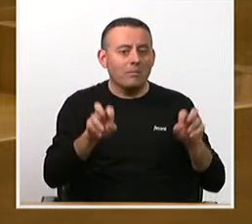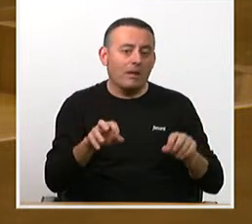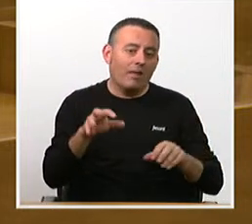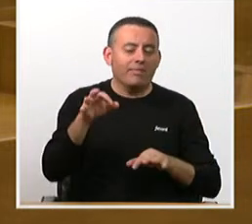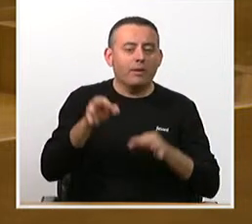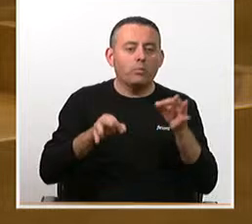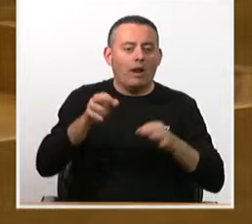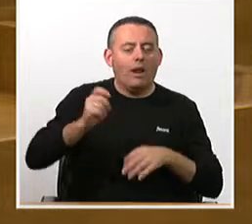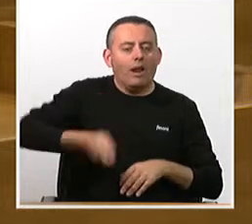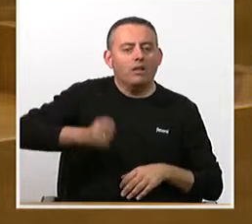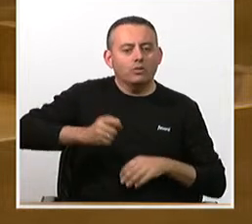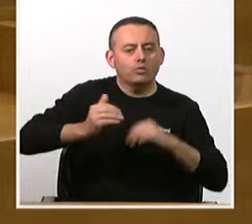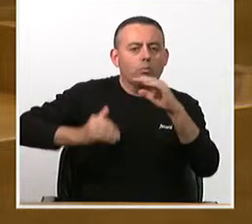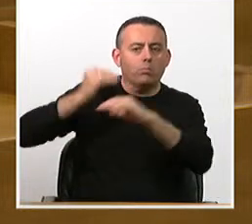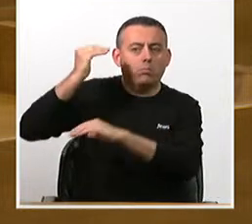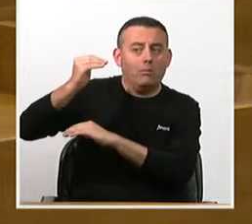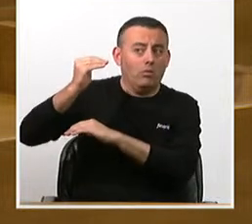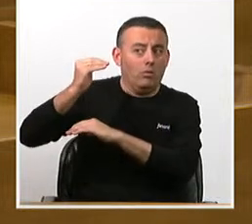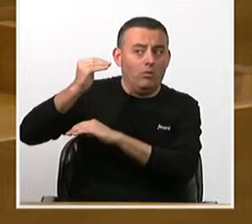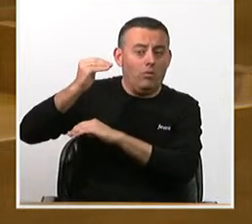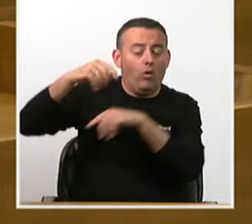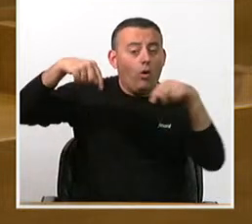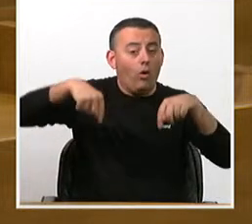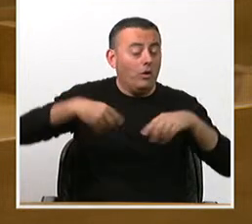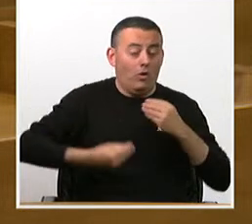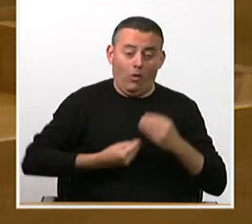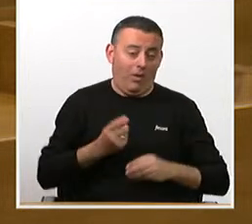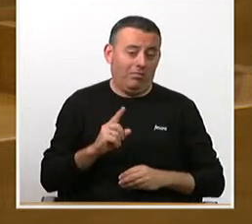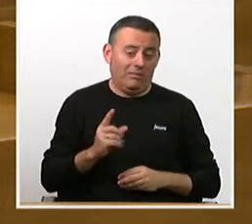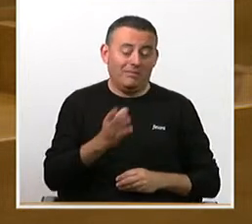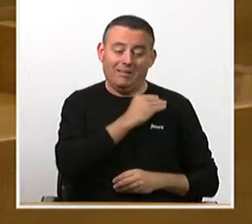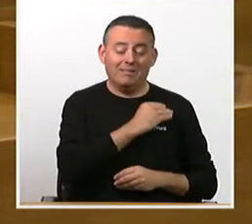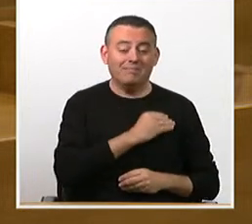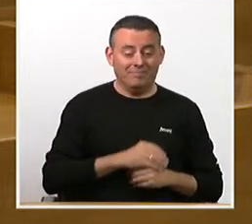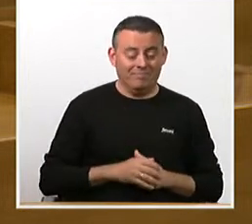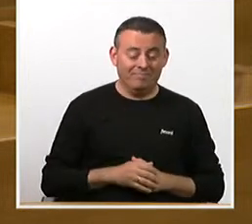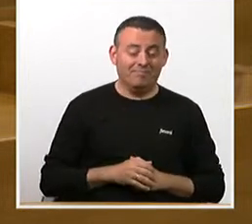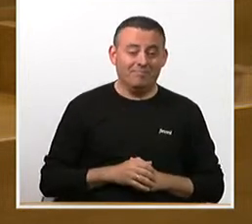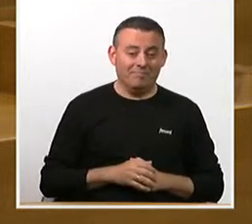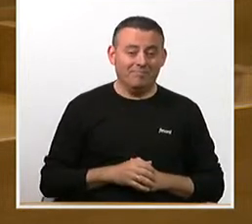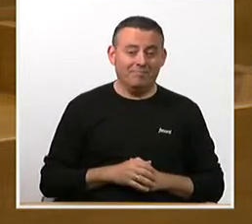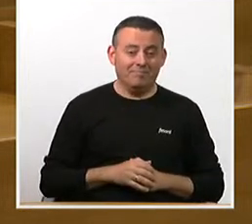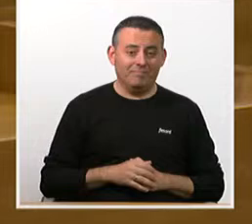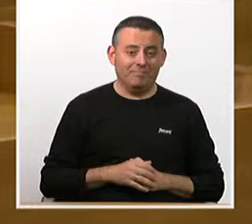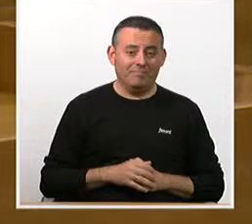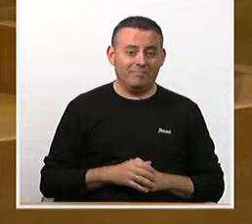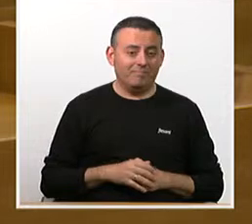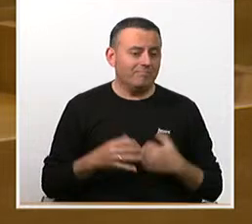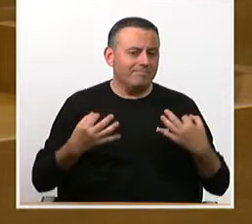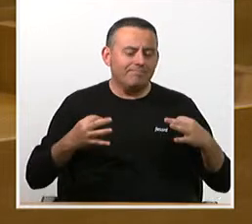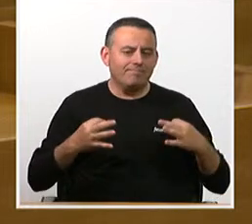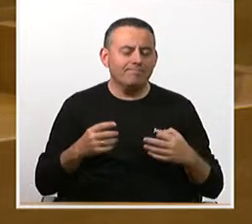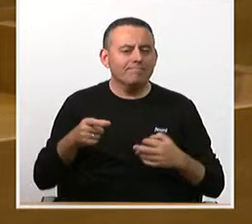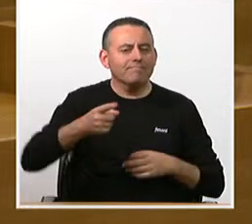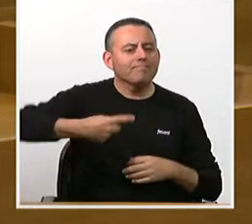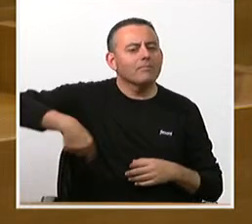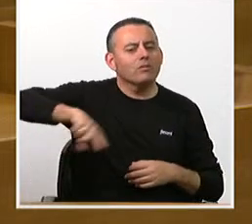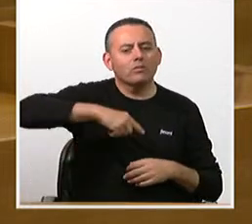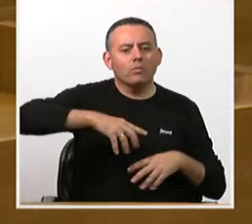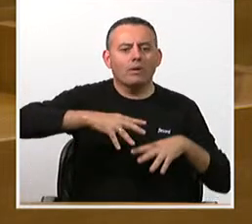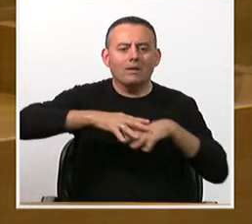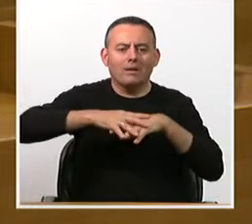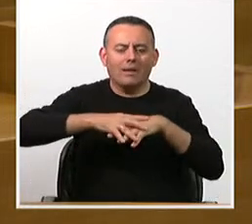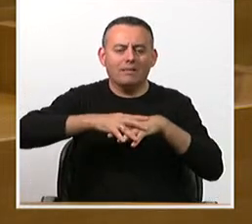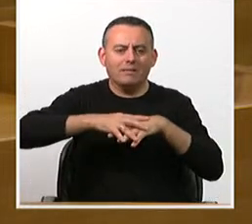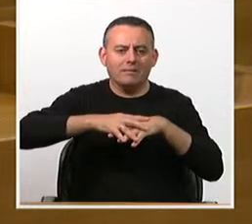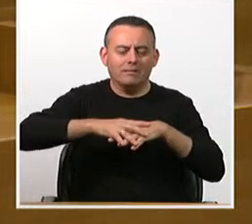ciudadanía el estado y lo público una vez más se demuestra como la red de seguridad que nos sostiene a todos ante las adversidades